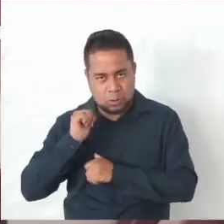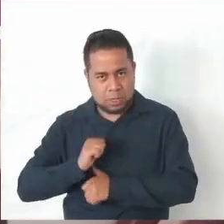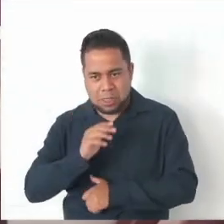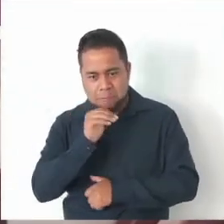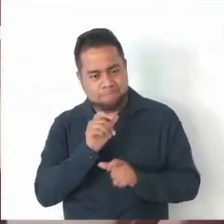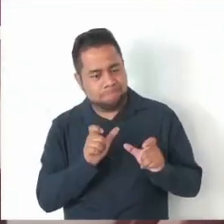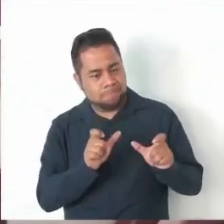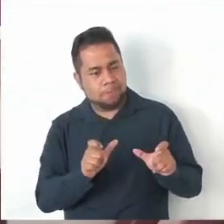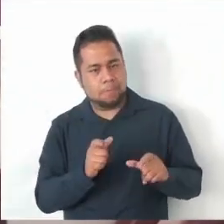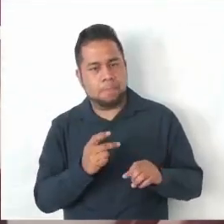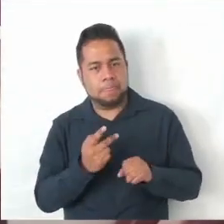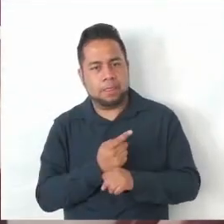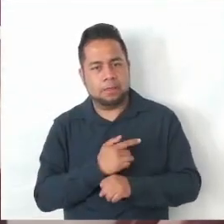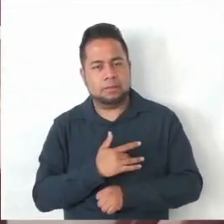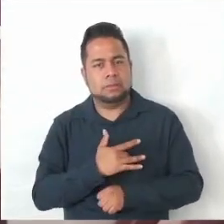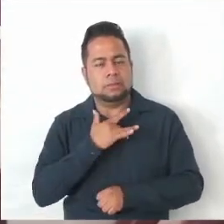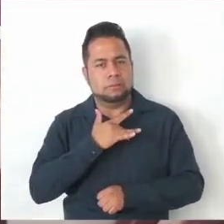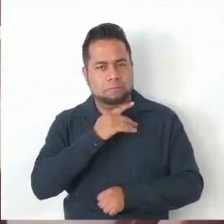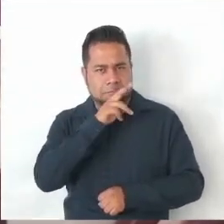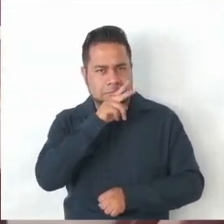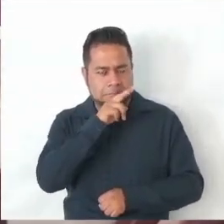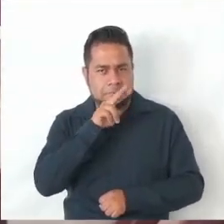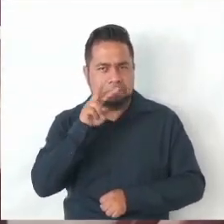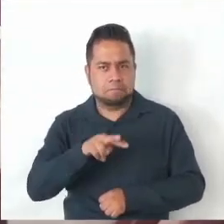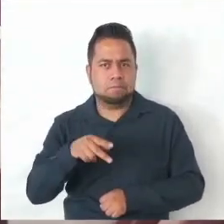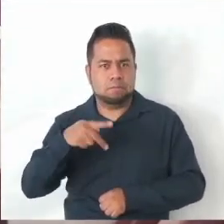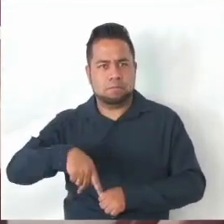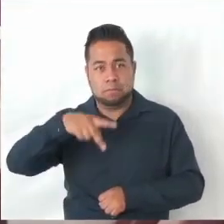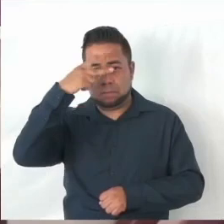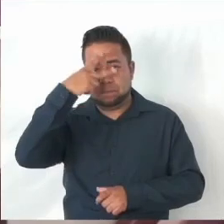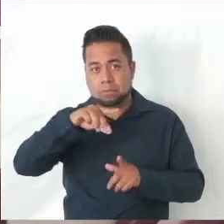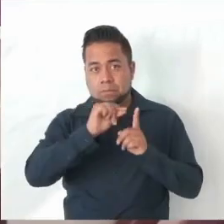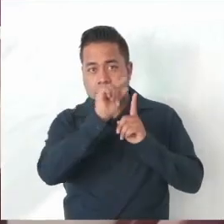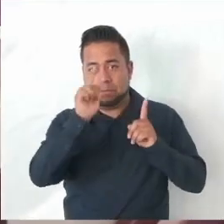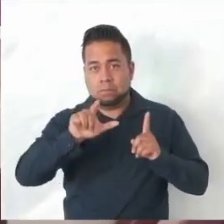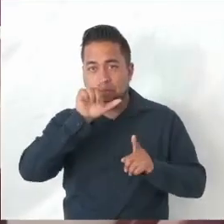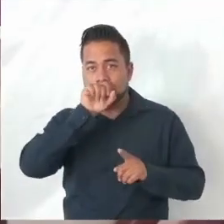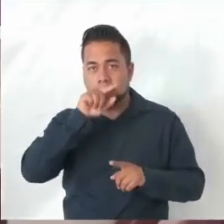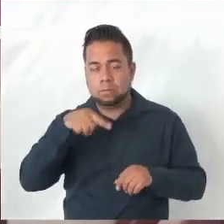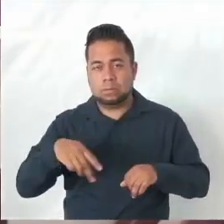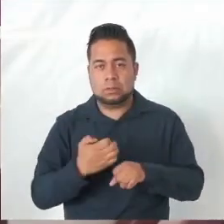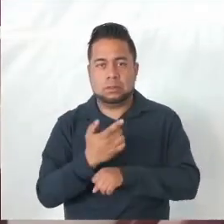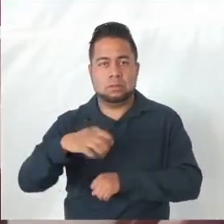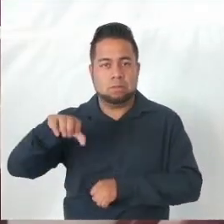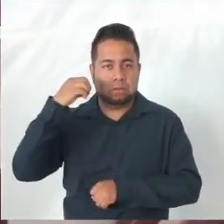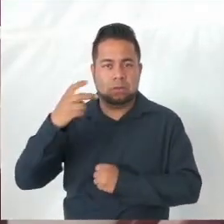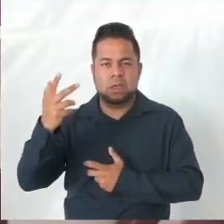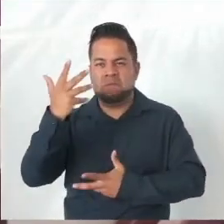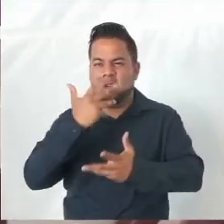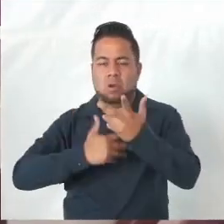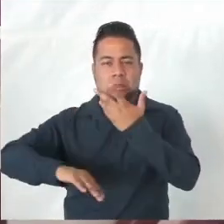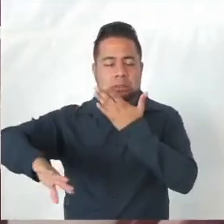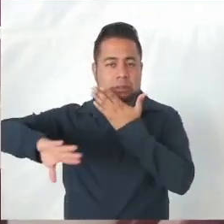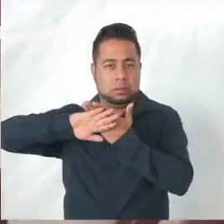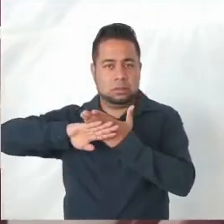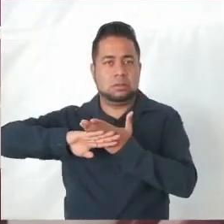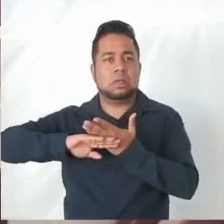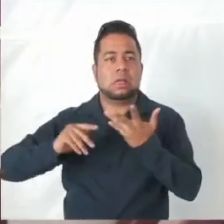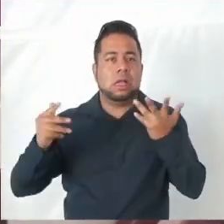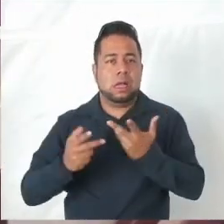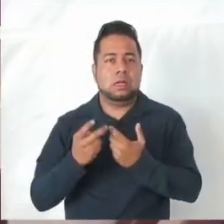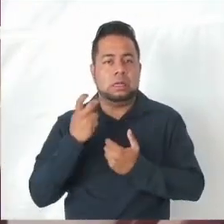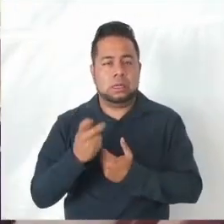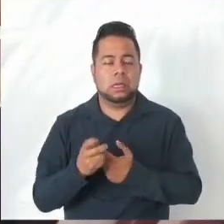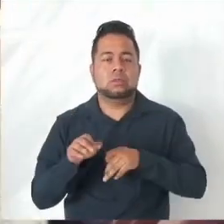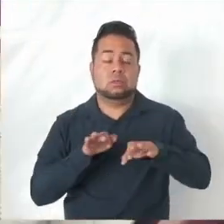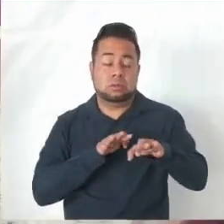autoridades. Resulta preocupante en nuestro país y en nuestro Estado la violencia en contra de quienes ejercen esta